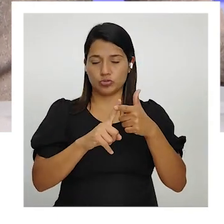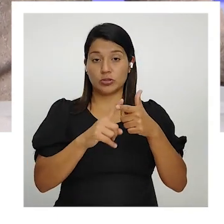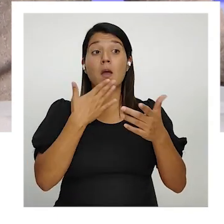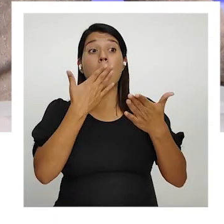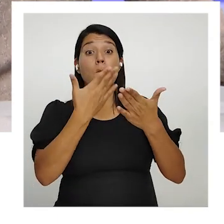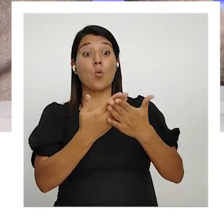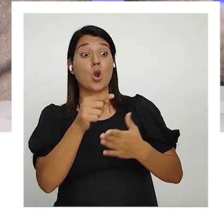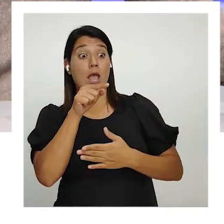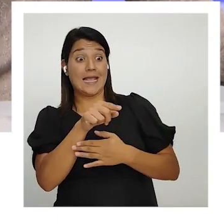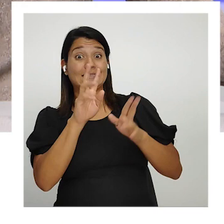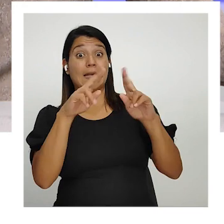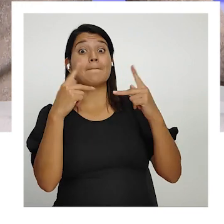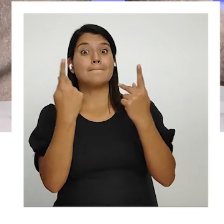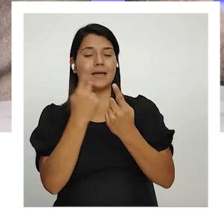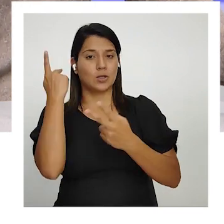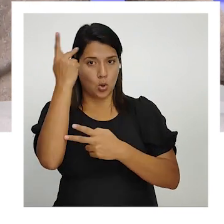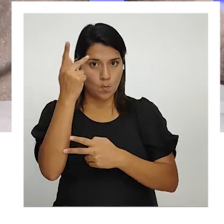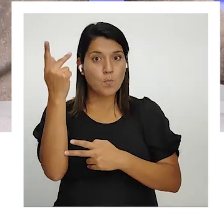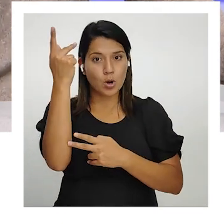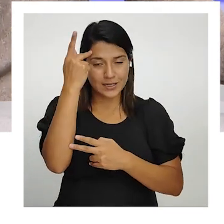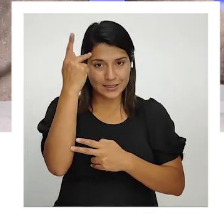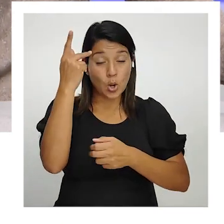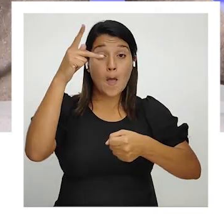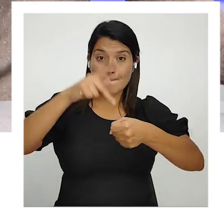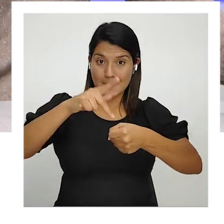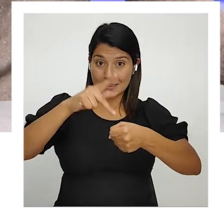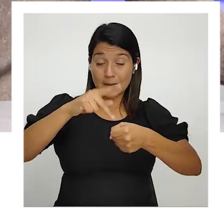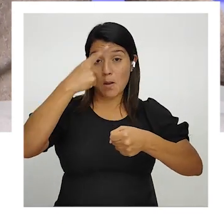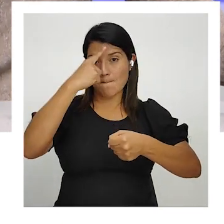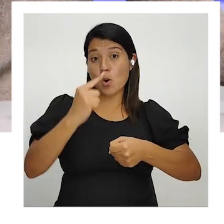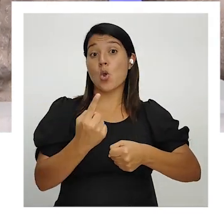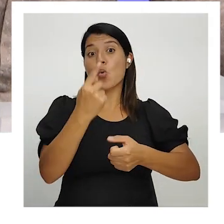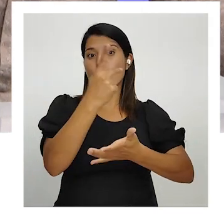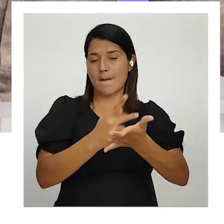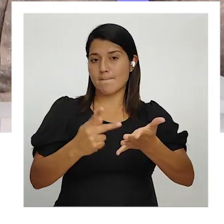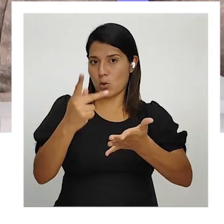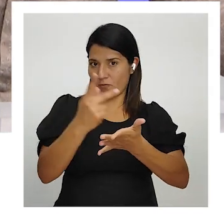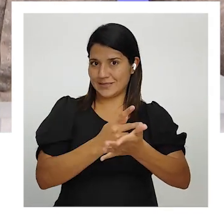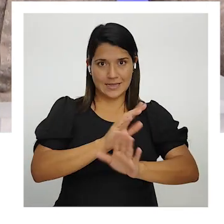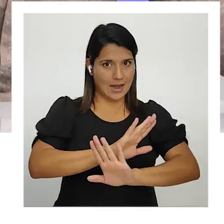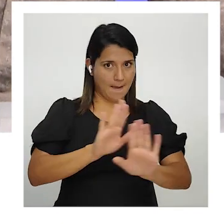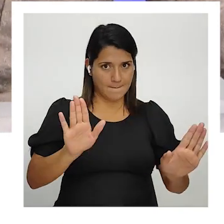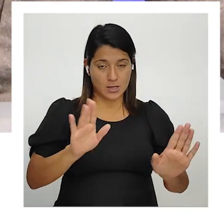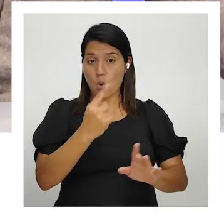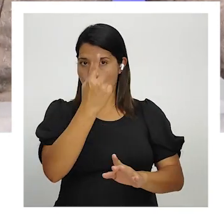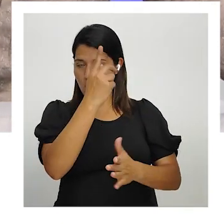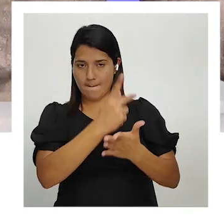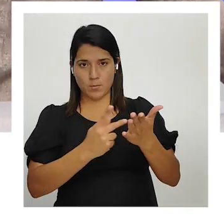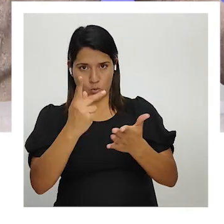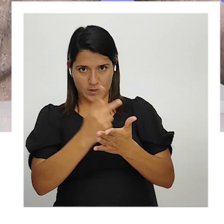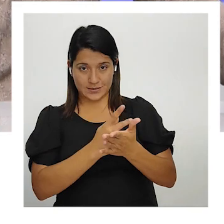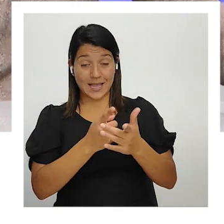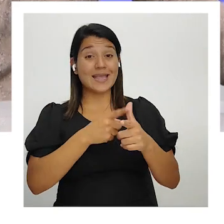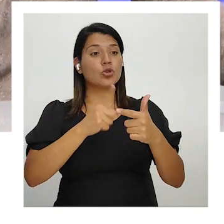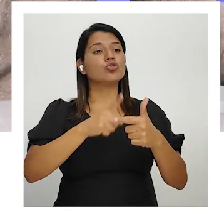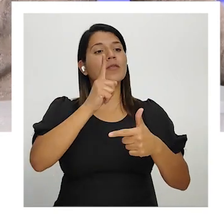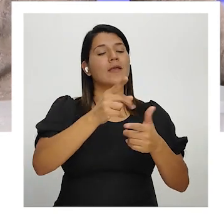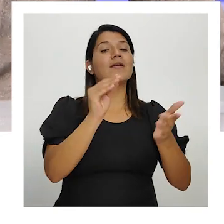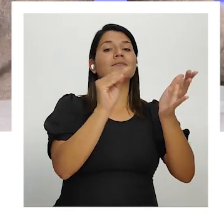partido político que está participando por esa provincia únicamente tiene que poner 3 candidatos a